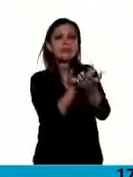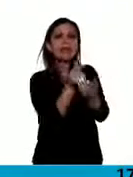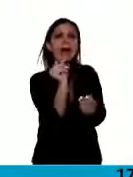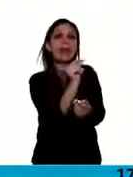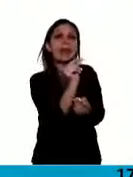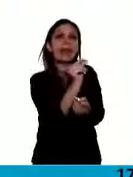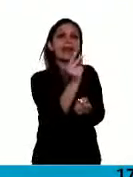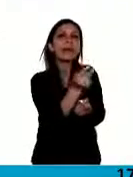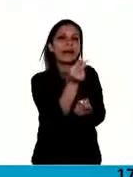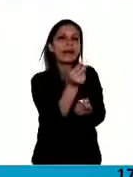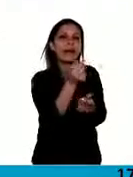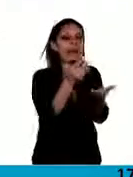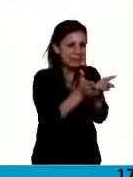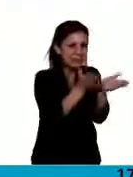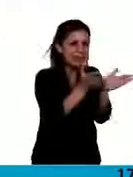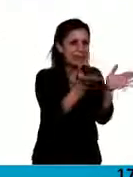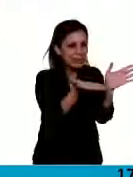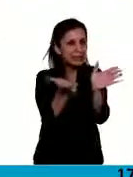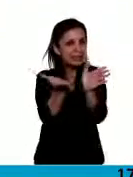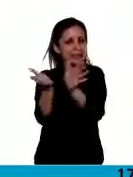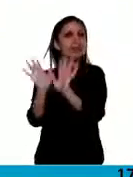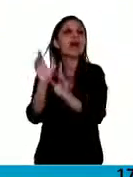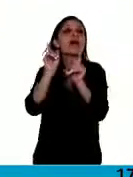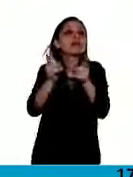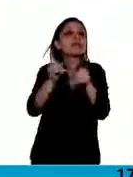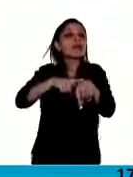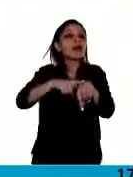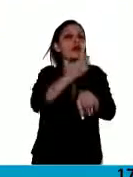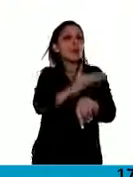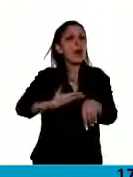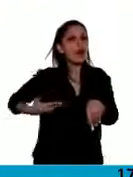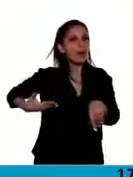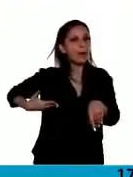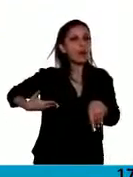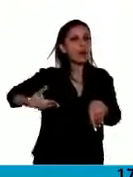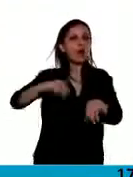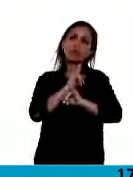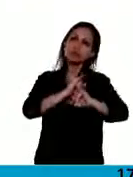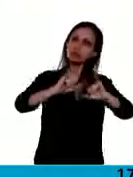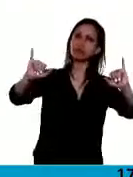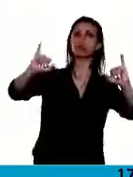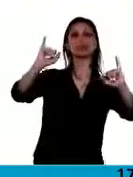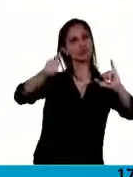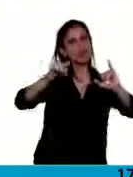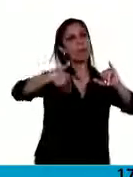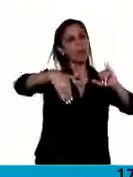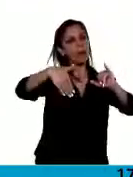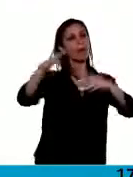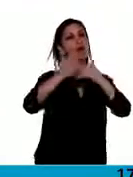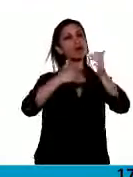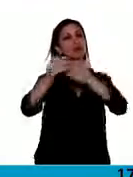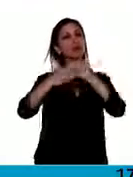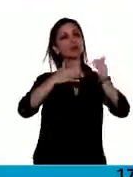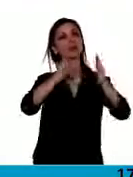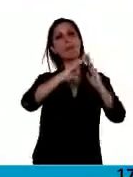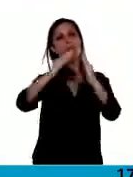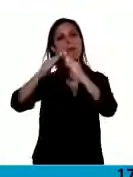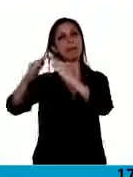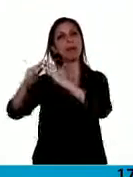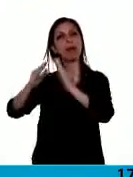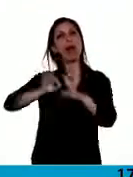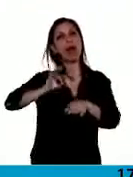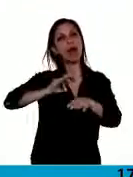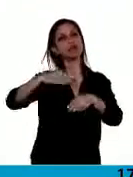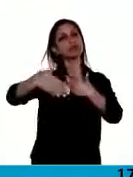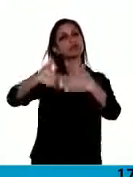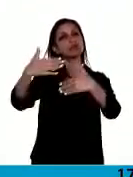vayan. A su vez, el gobierno hizo anuncios de construcción de viviendas para los próximos años, sin